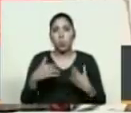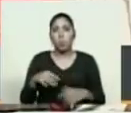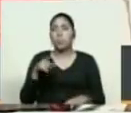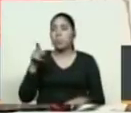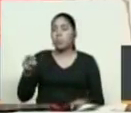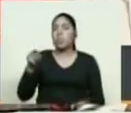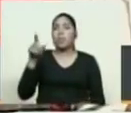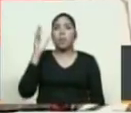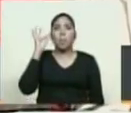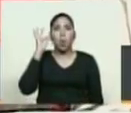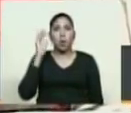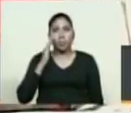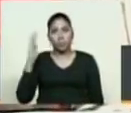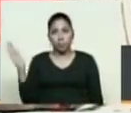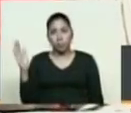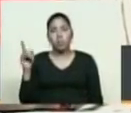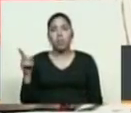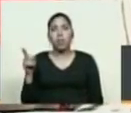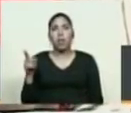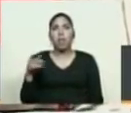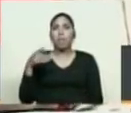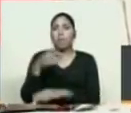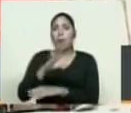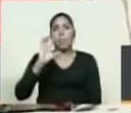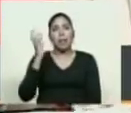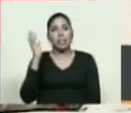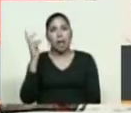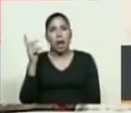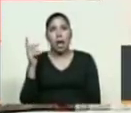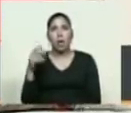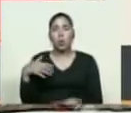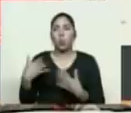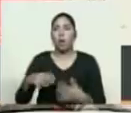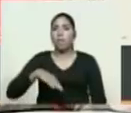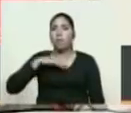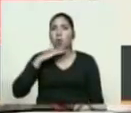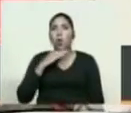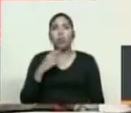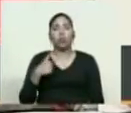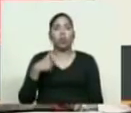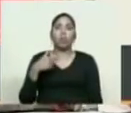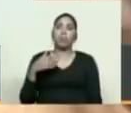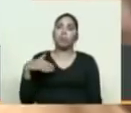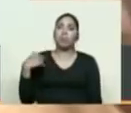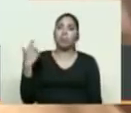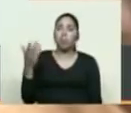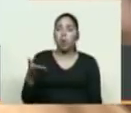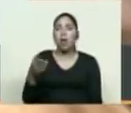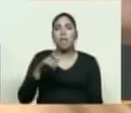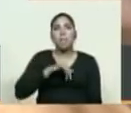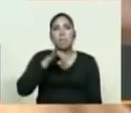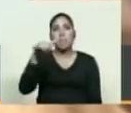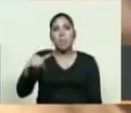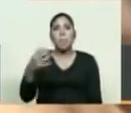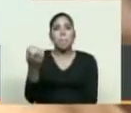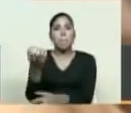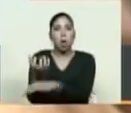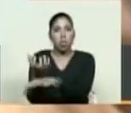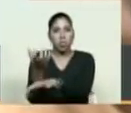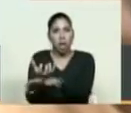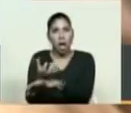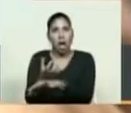Agustín también el día sábado. Luego yo me fui a Aragua, estuvimos en Monagas, ayer estuvimos